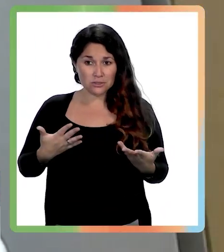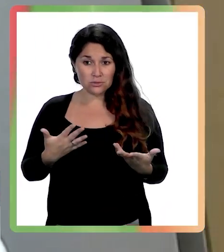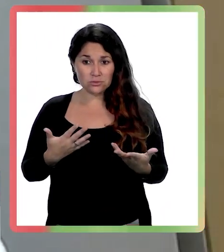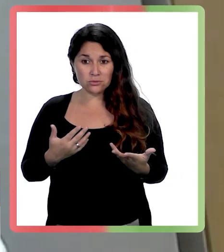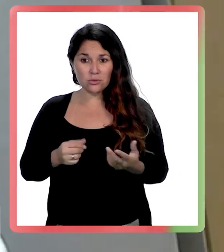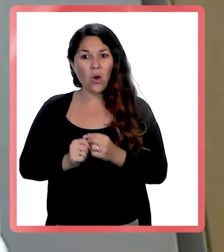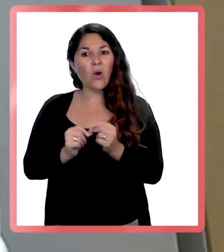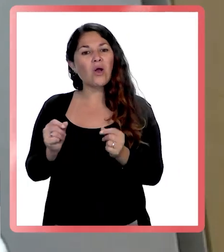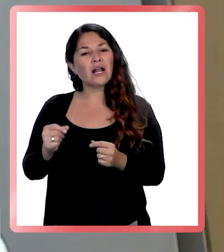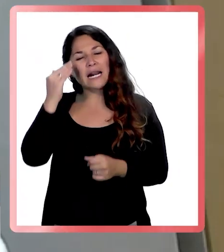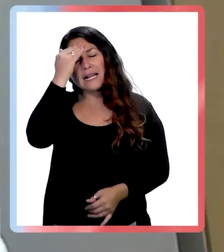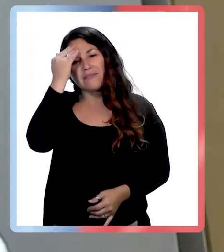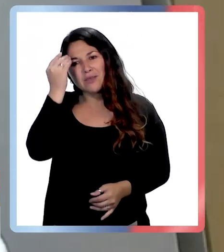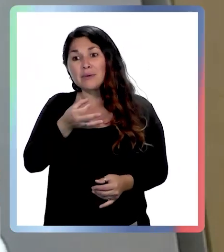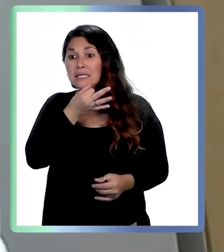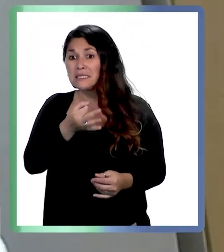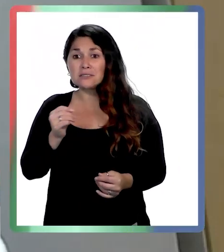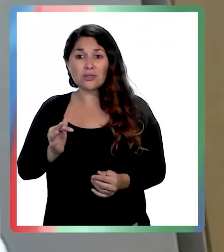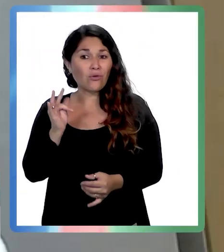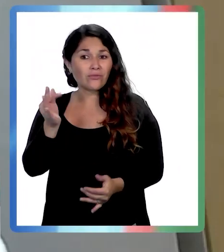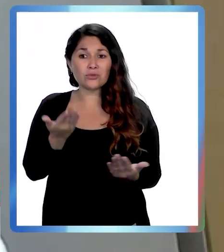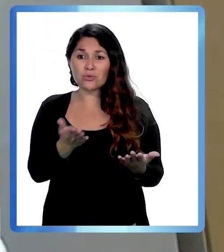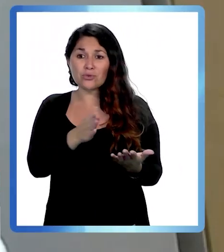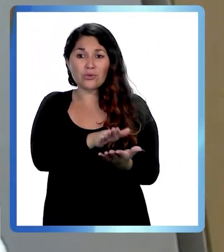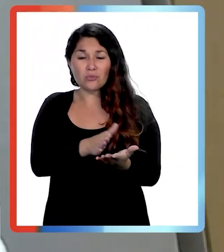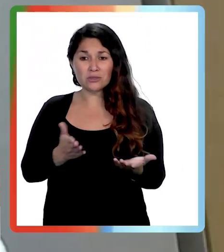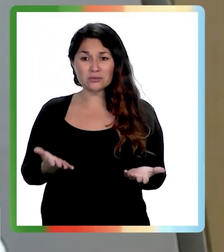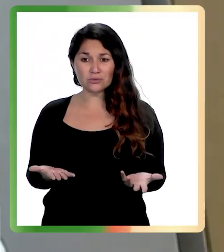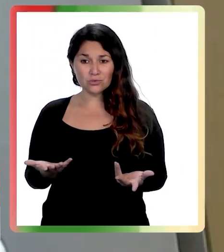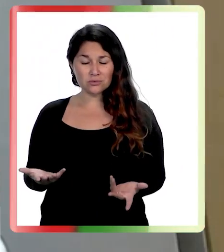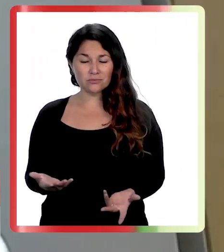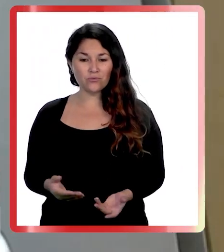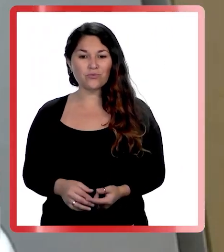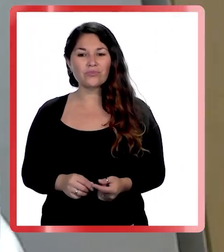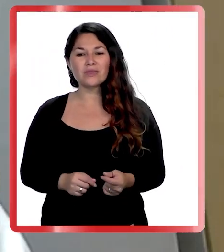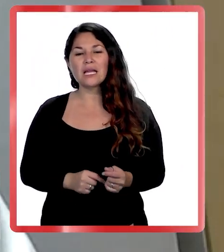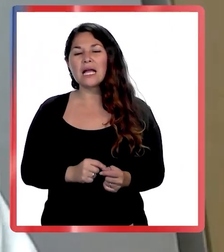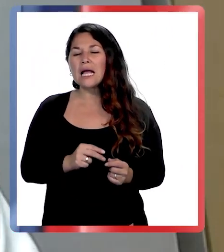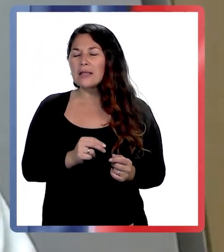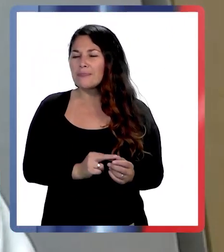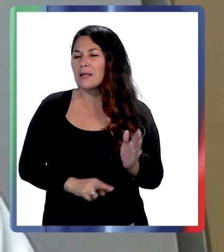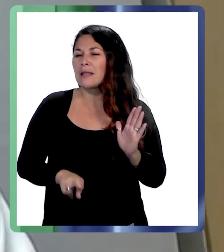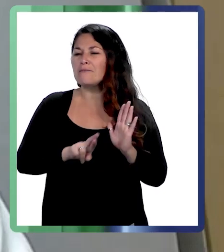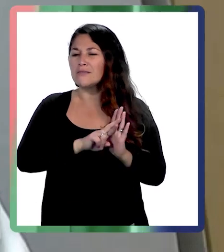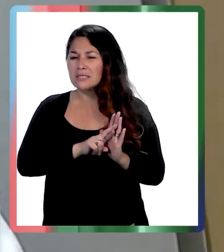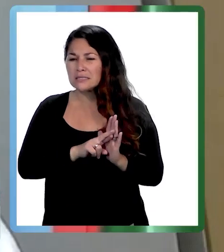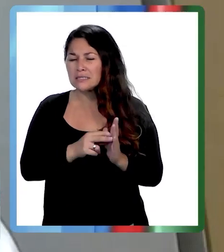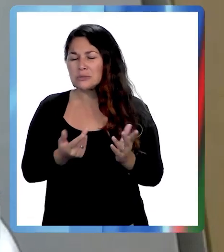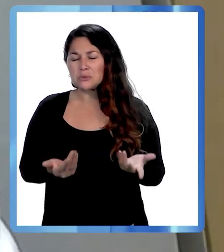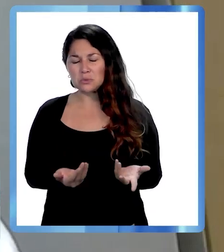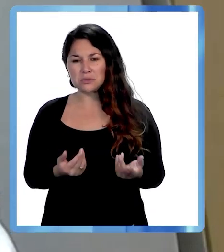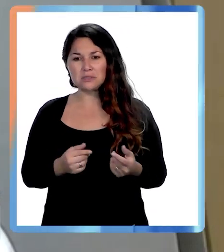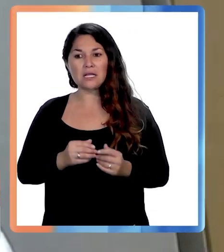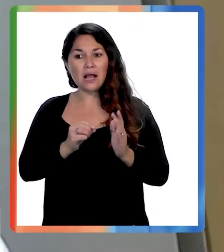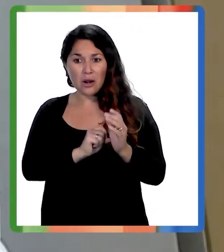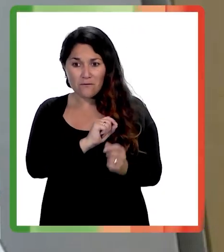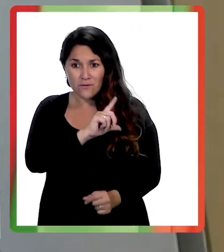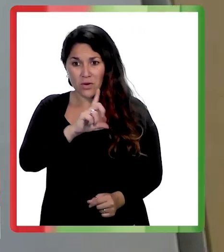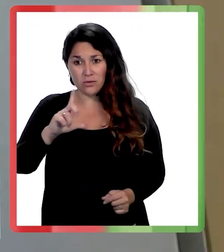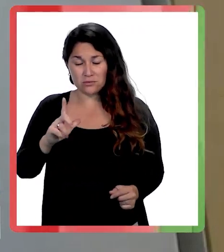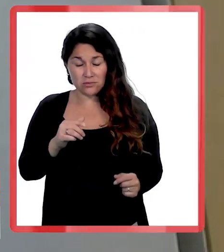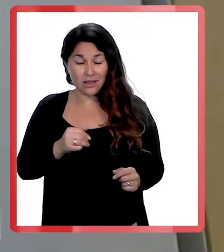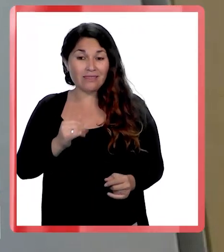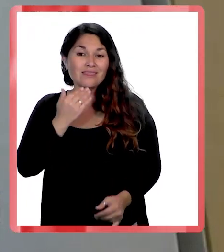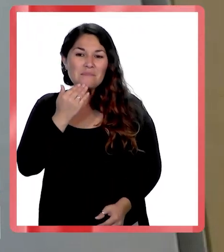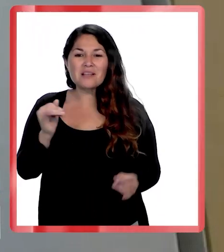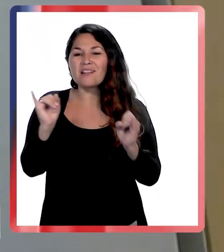catastrófica, ¿ya? Eh, en general, yo te diría que los tratamientos no solamente han evolucionado, sino que también ha